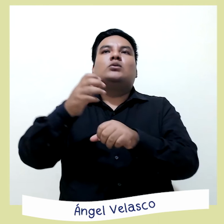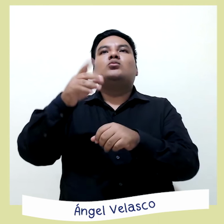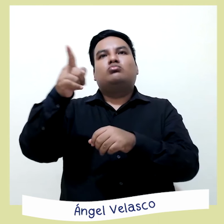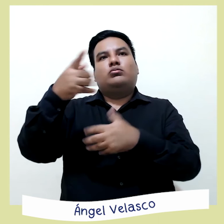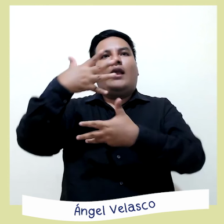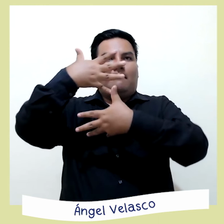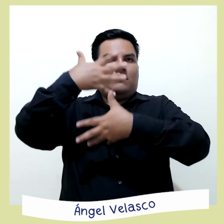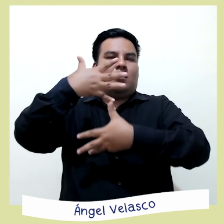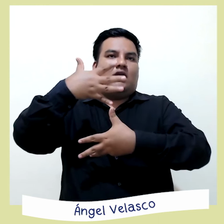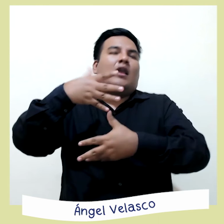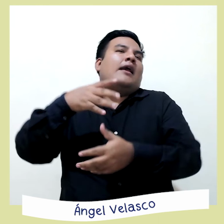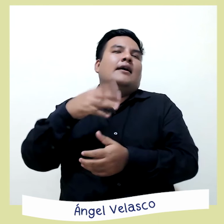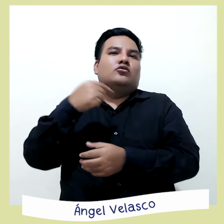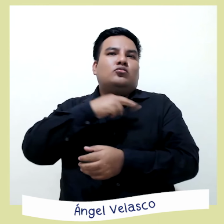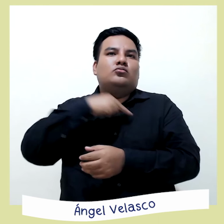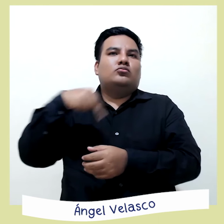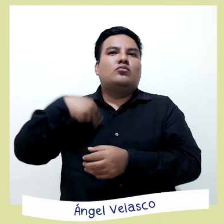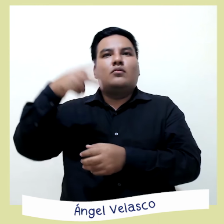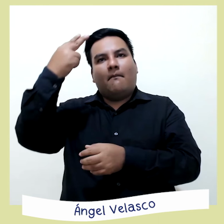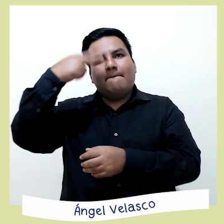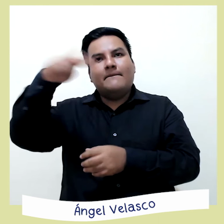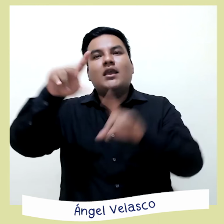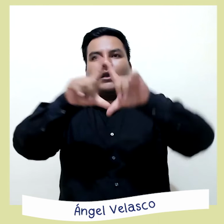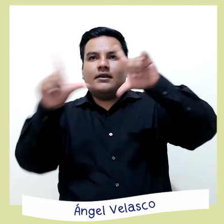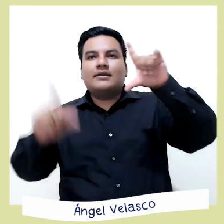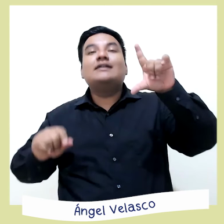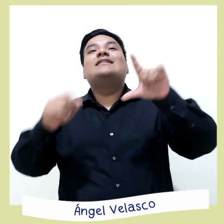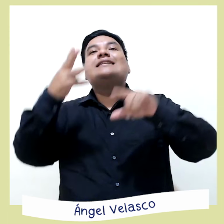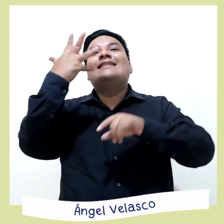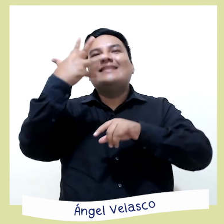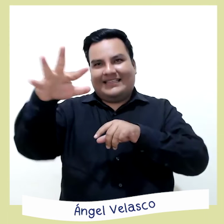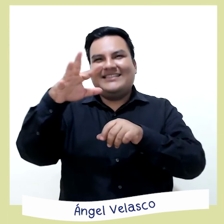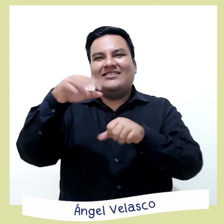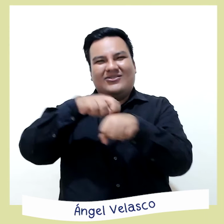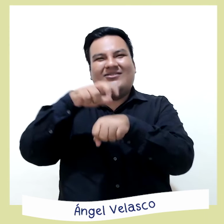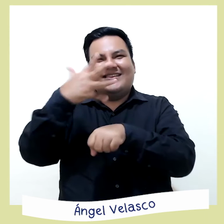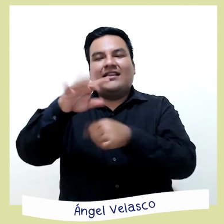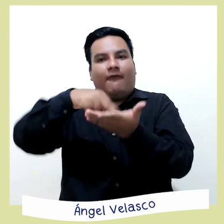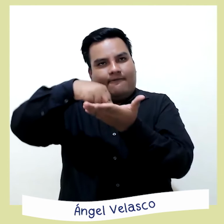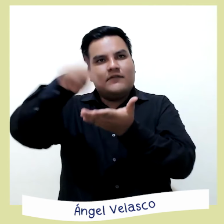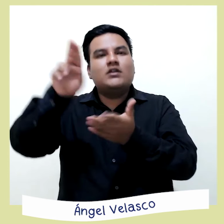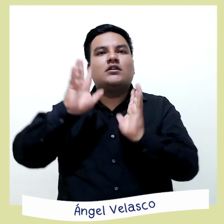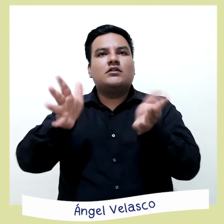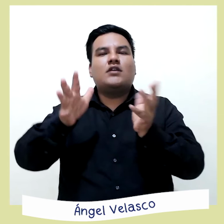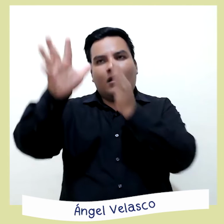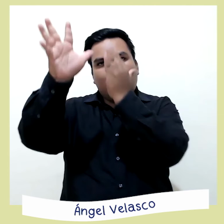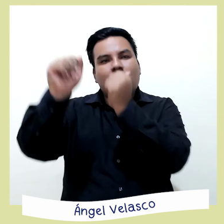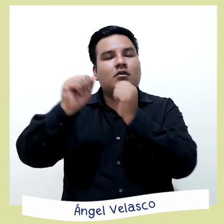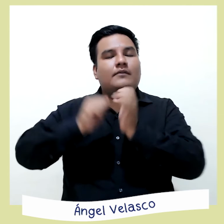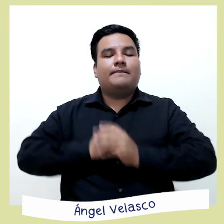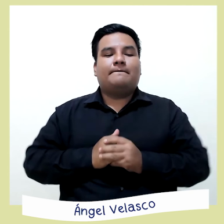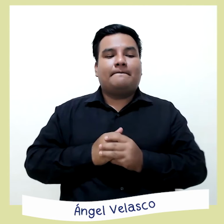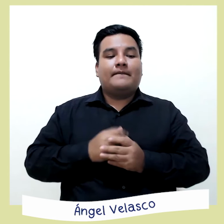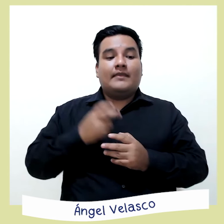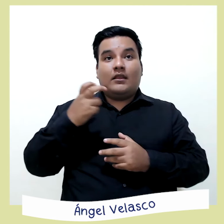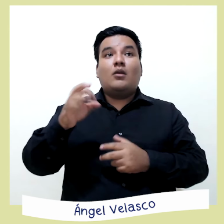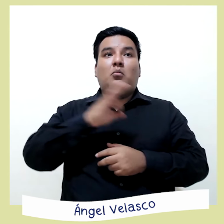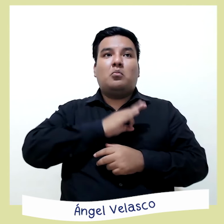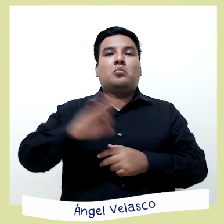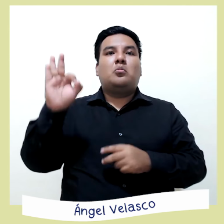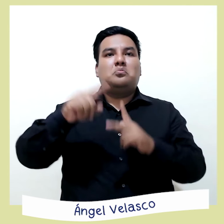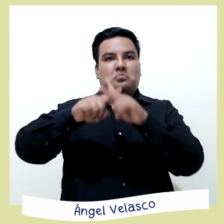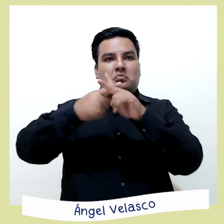las Personas Mayores de la Organización de Estados Americanos. México fue el 10º país firmante y con el 10º